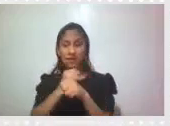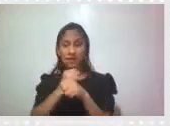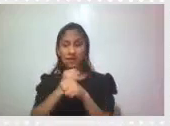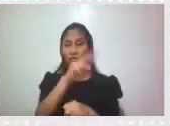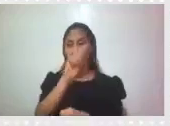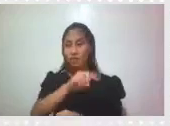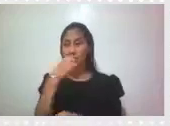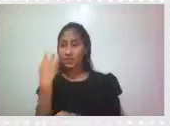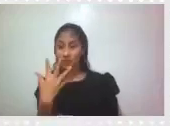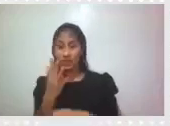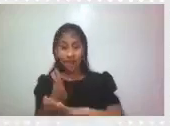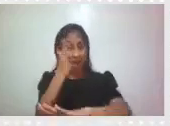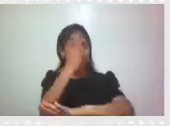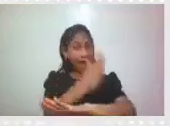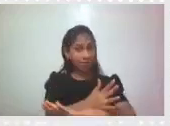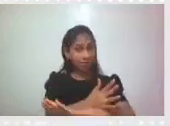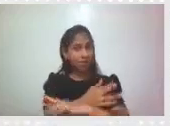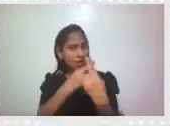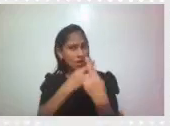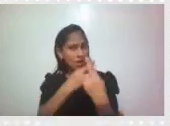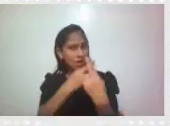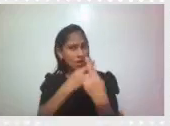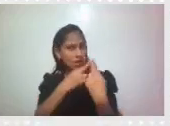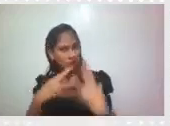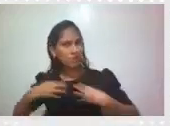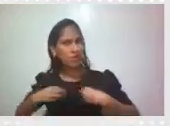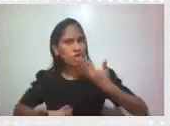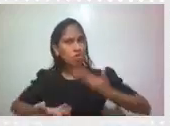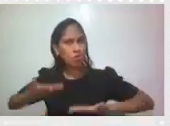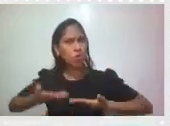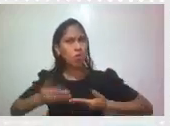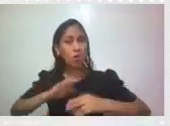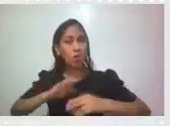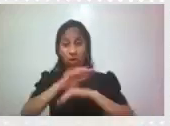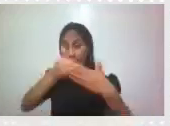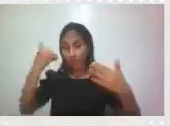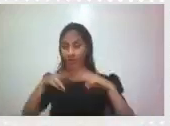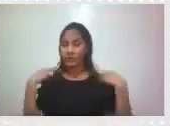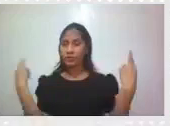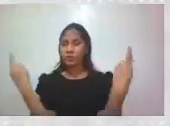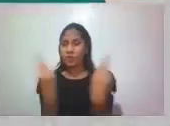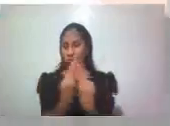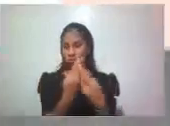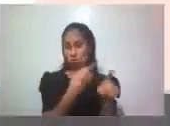asumamos las funciones y competencias, sostuvimos una reunión con